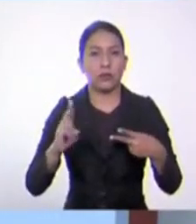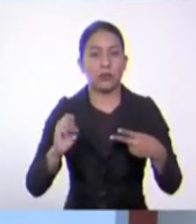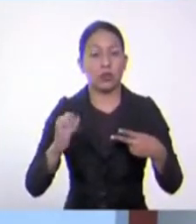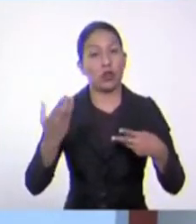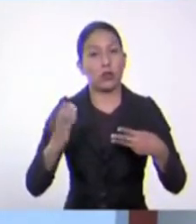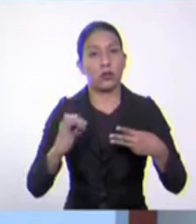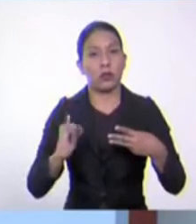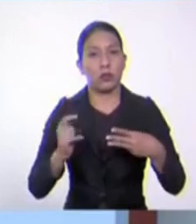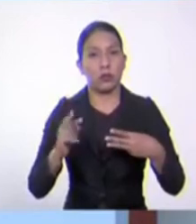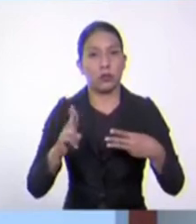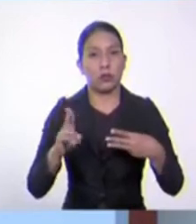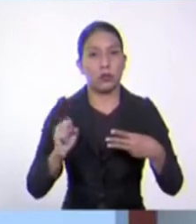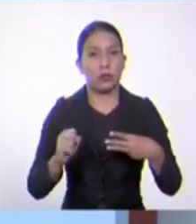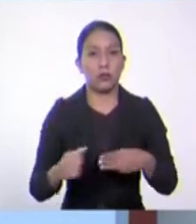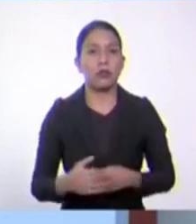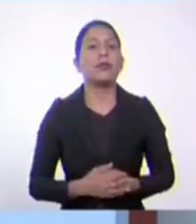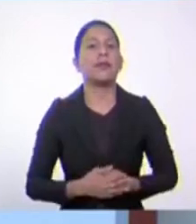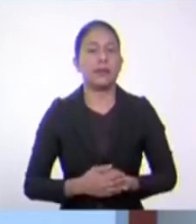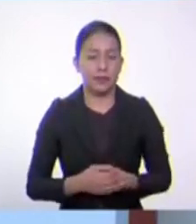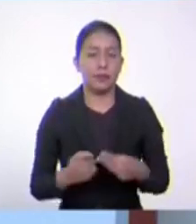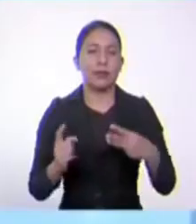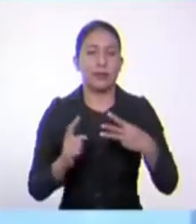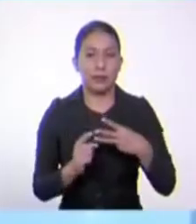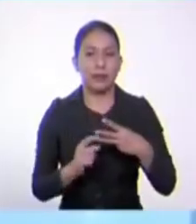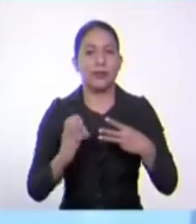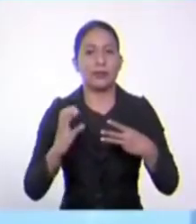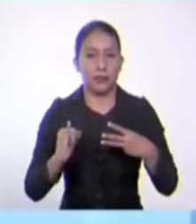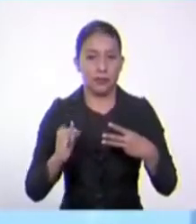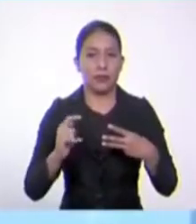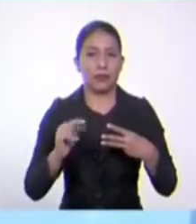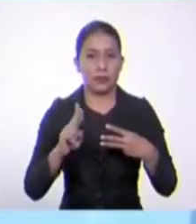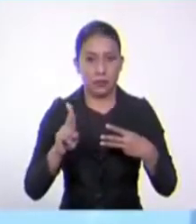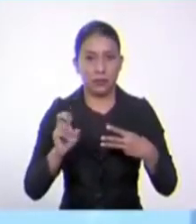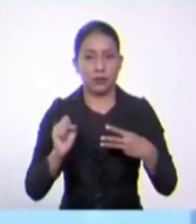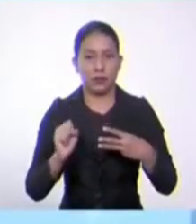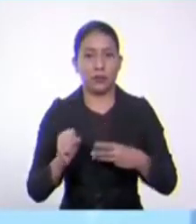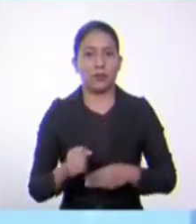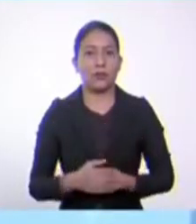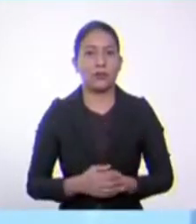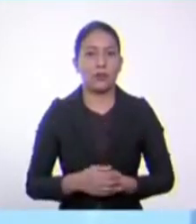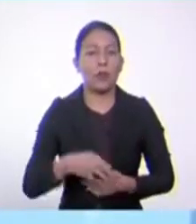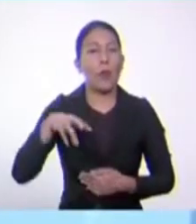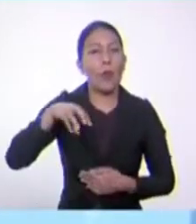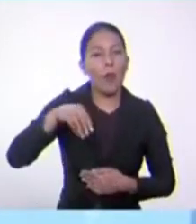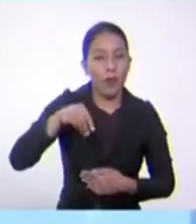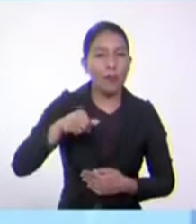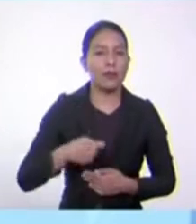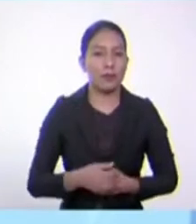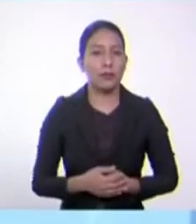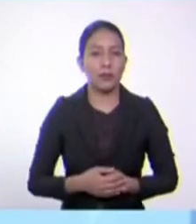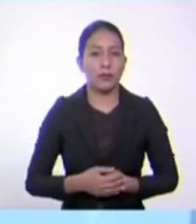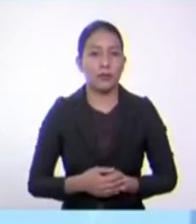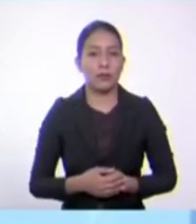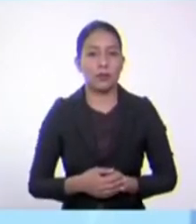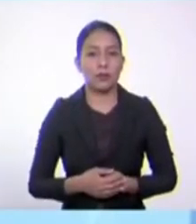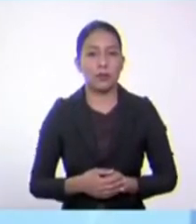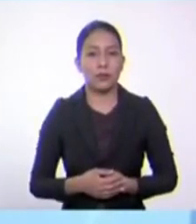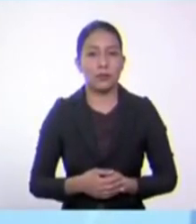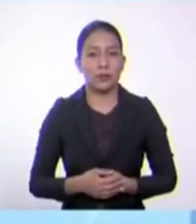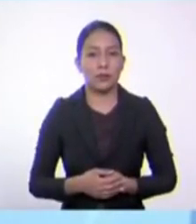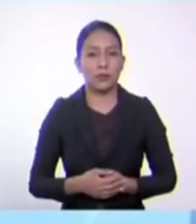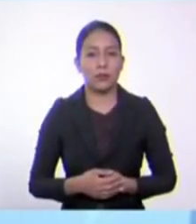Citrus. Es por lógica que algo relacionado con el limón es citrus. Coloquémoslo